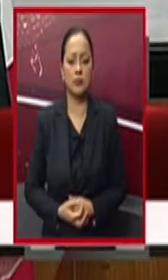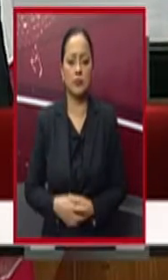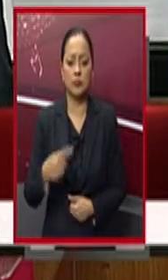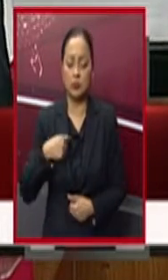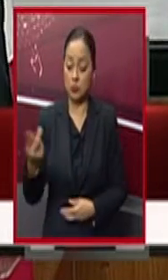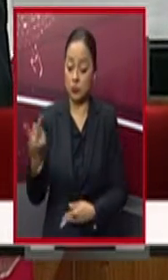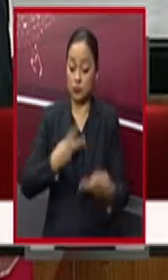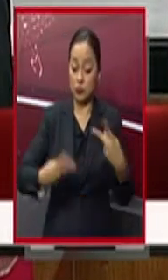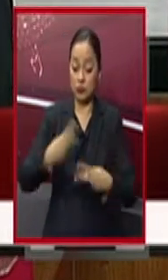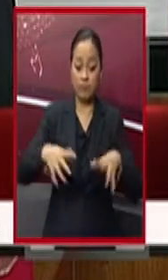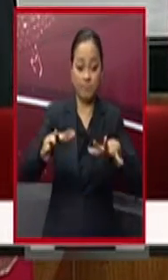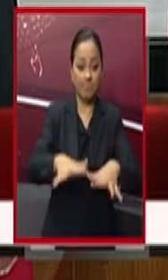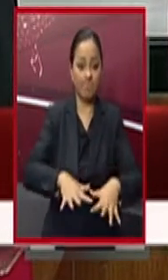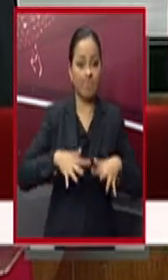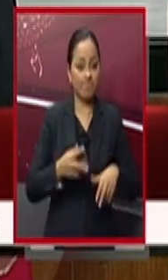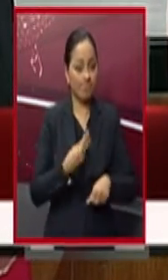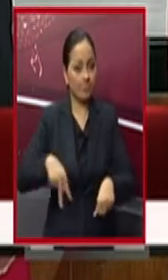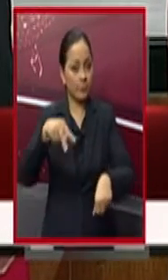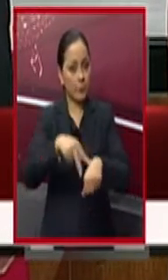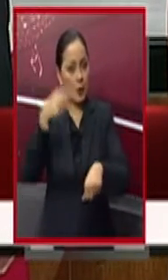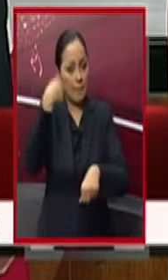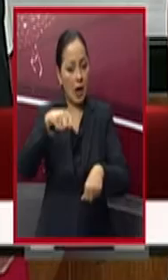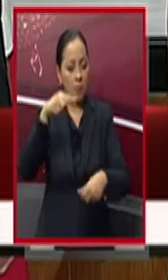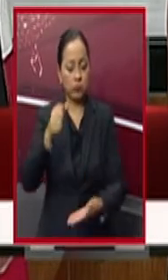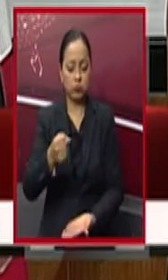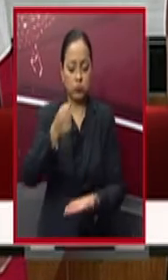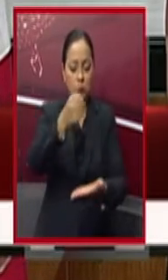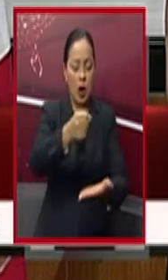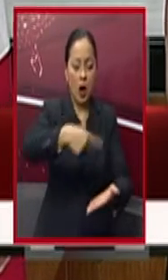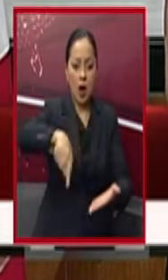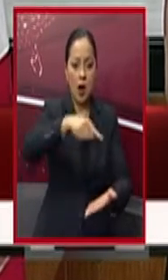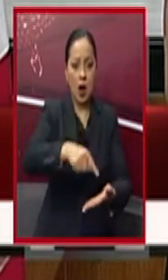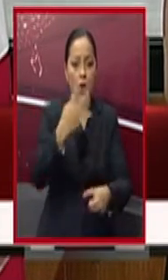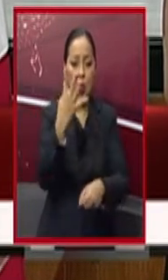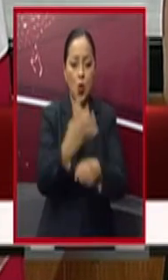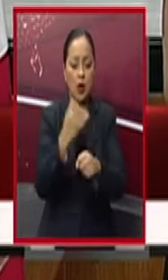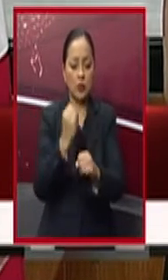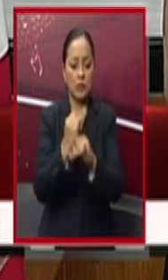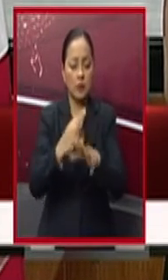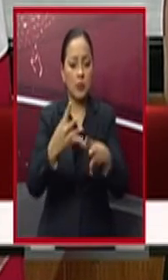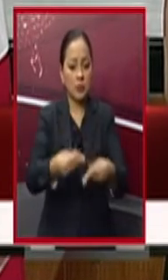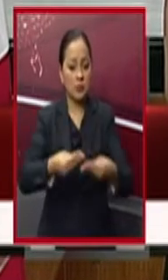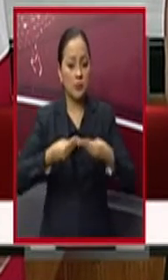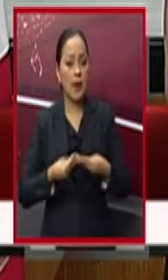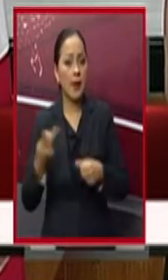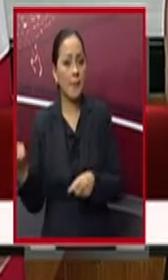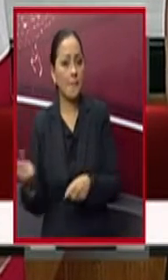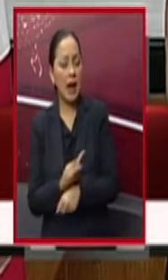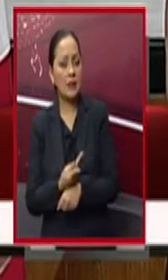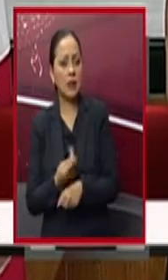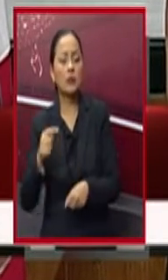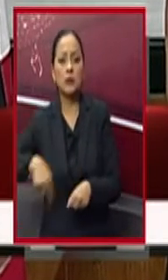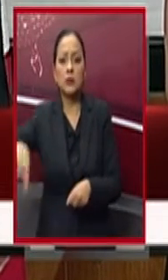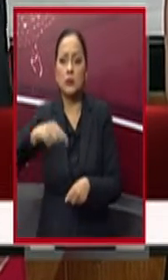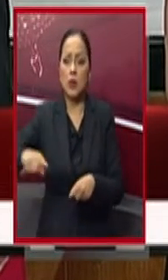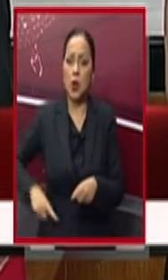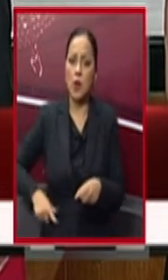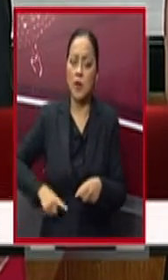Acudo a esta soberanía para hacer entrega del cuarto informe sobre el estado que guarda la Administración Pública